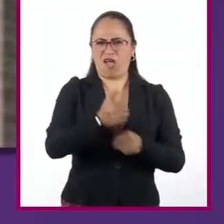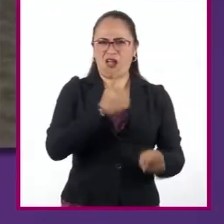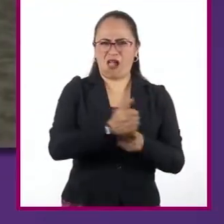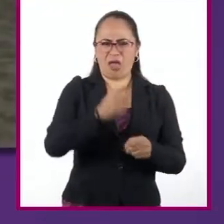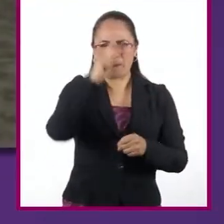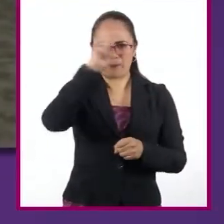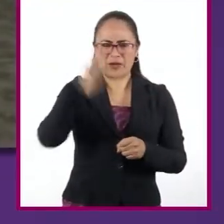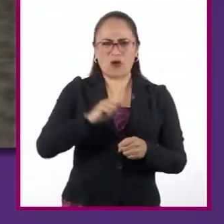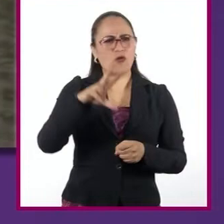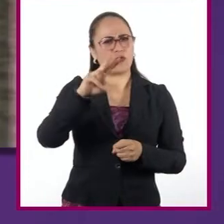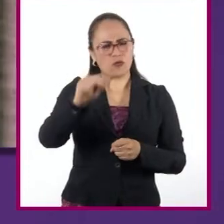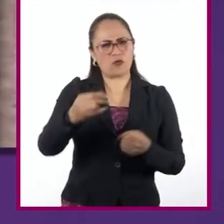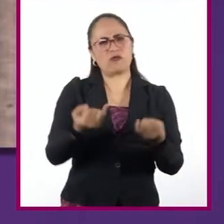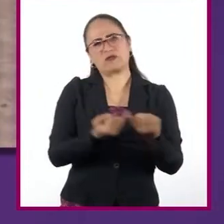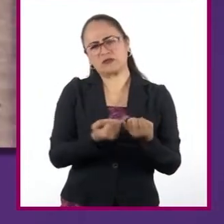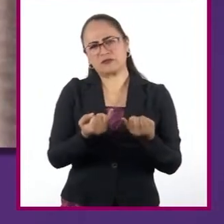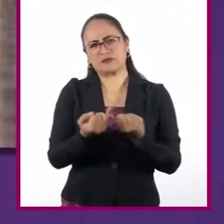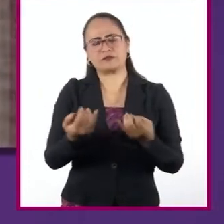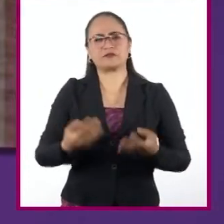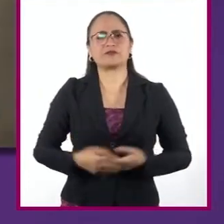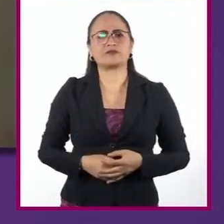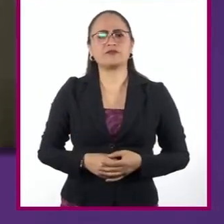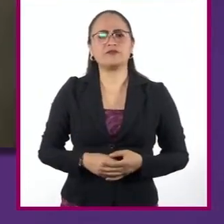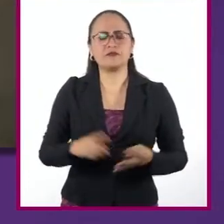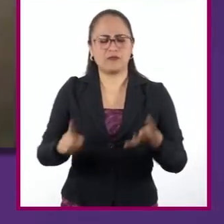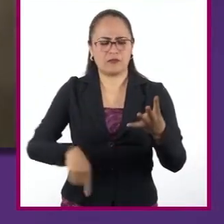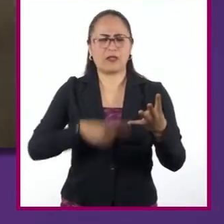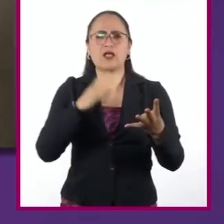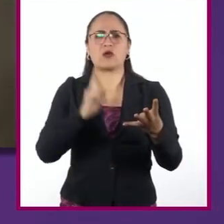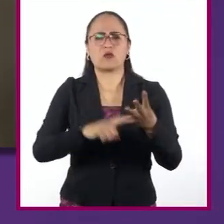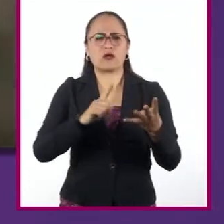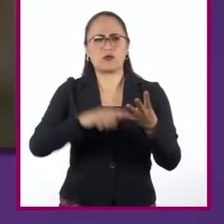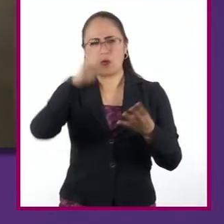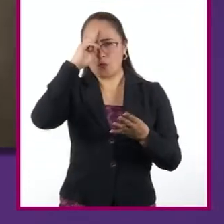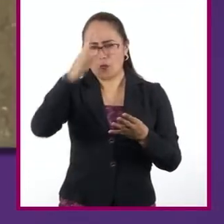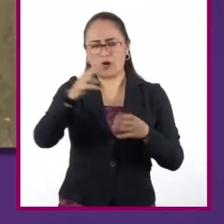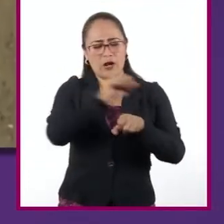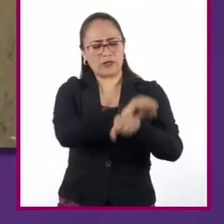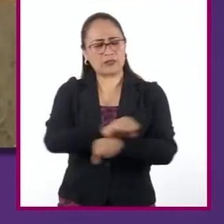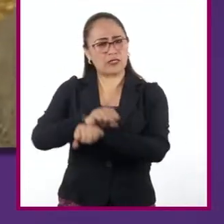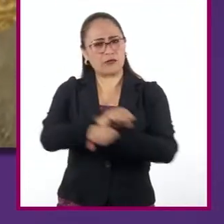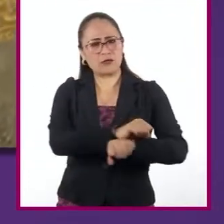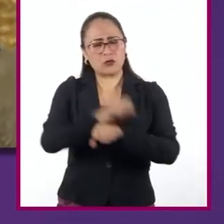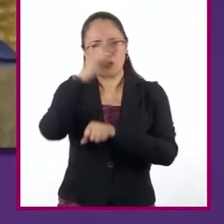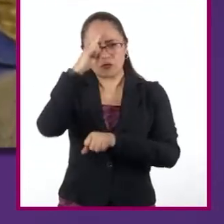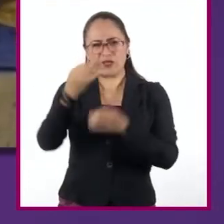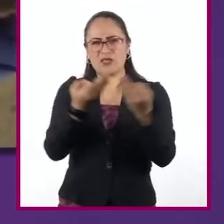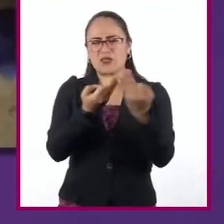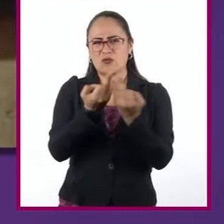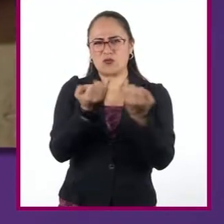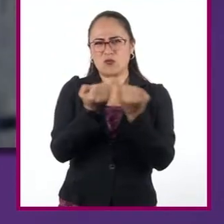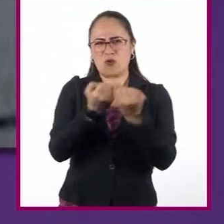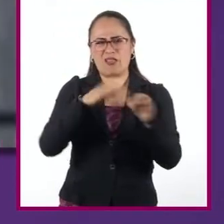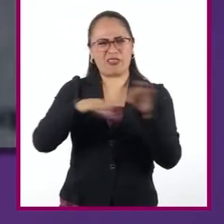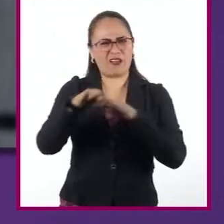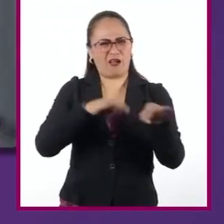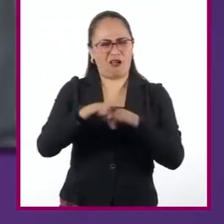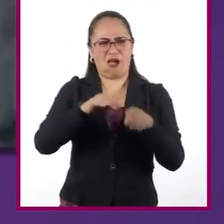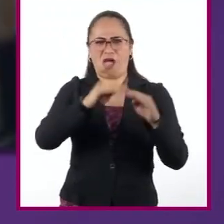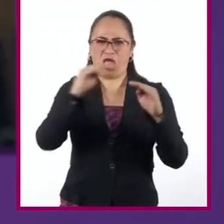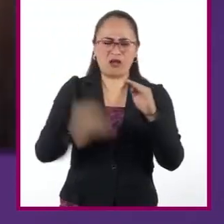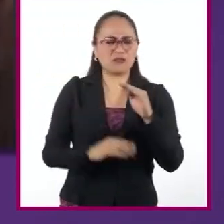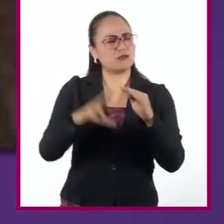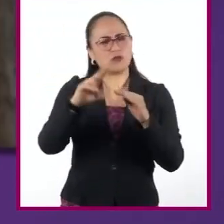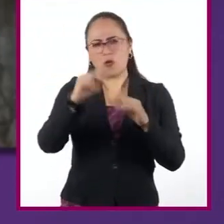las penas, o tratos inhumanos o degradantes. 4. La prohibición de la esclavitud y del trabajo forzado. Es en el siglo